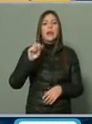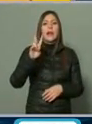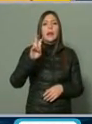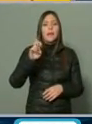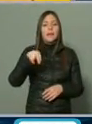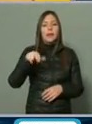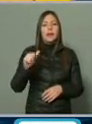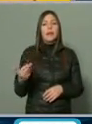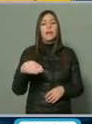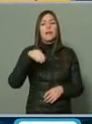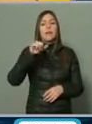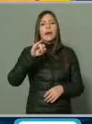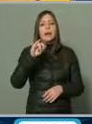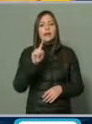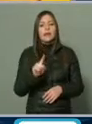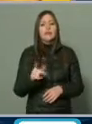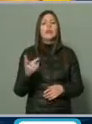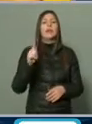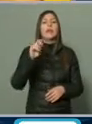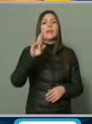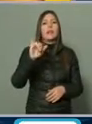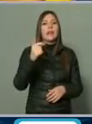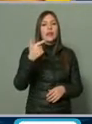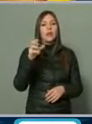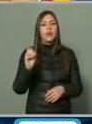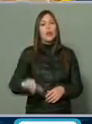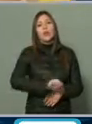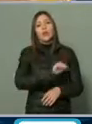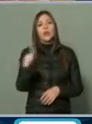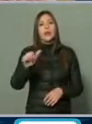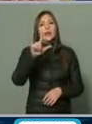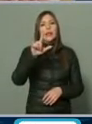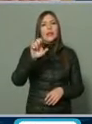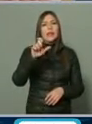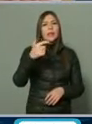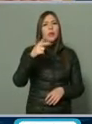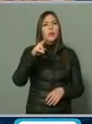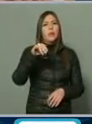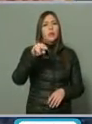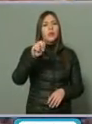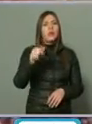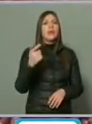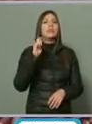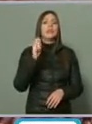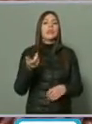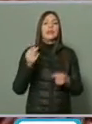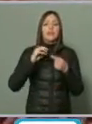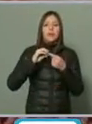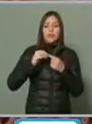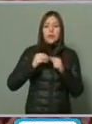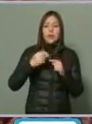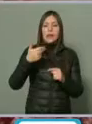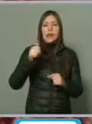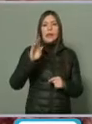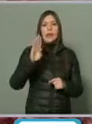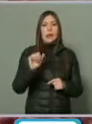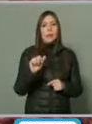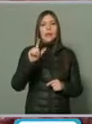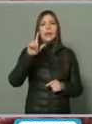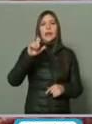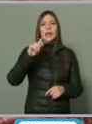avena, maíz, trigo, ¿no? Las leguminosas que son frijoles, habas,